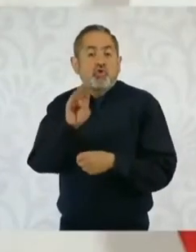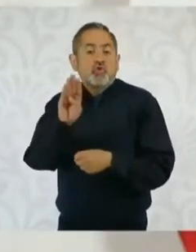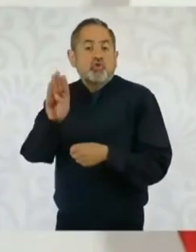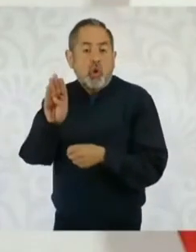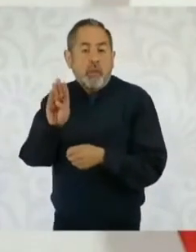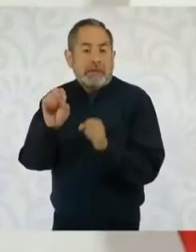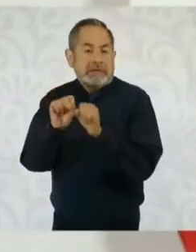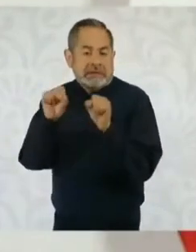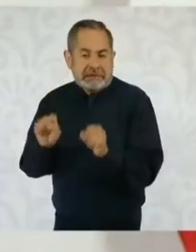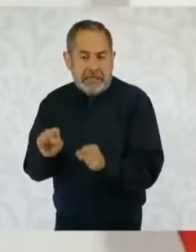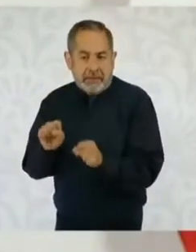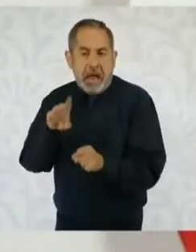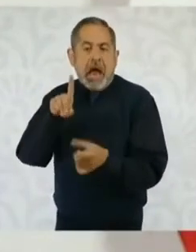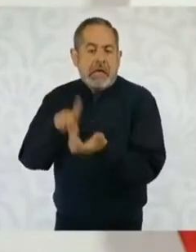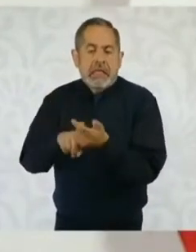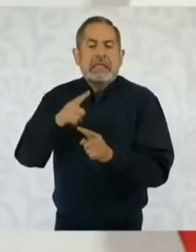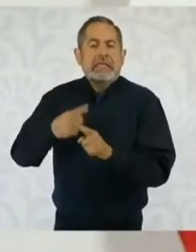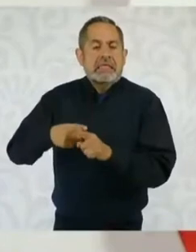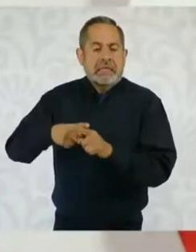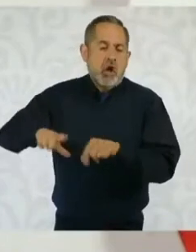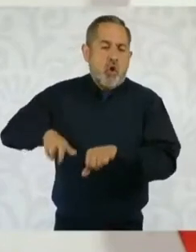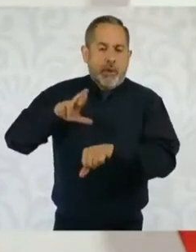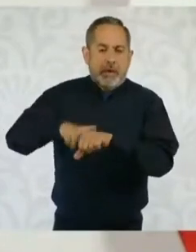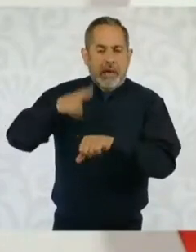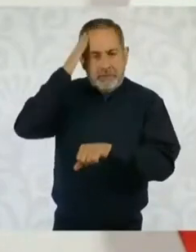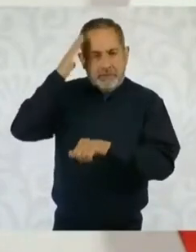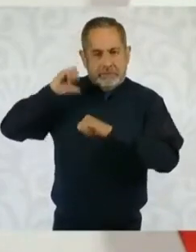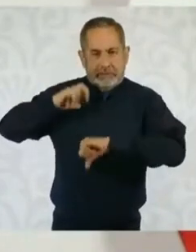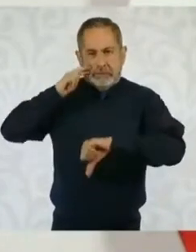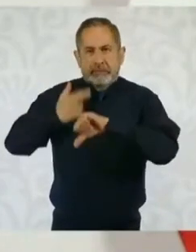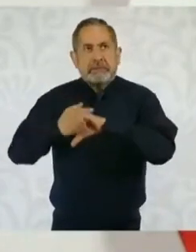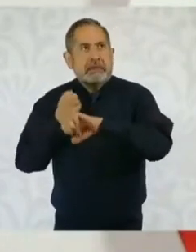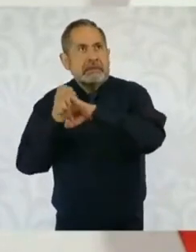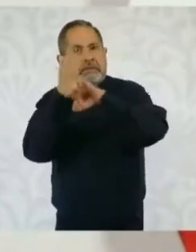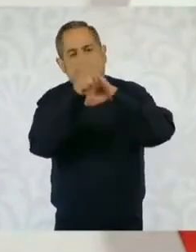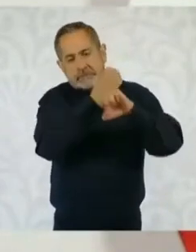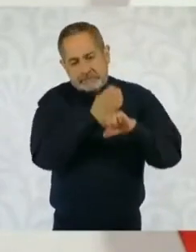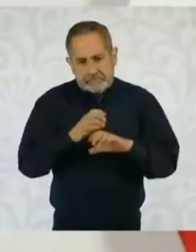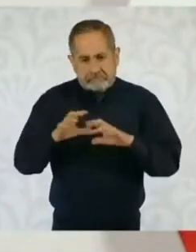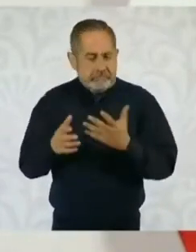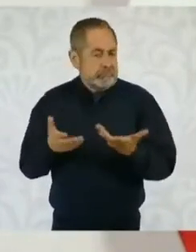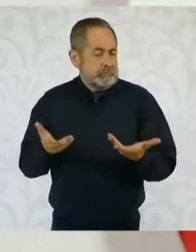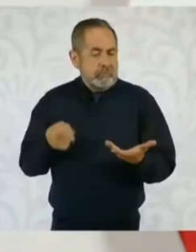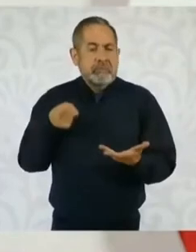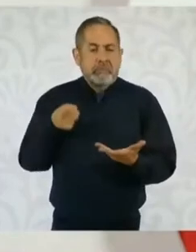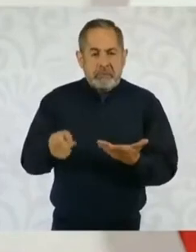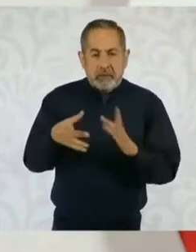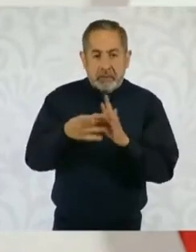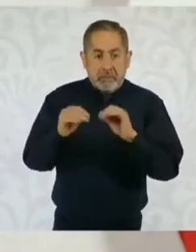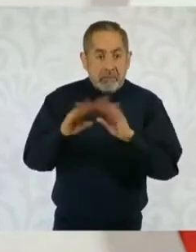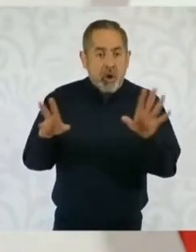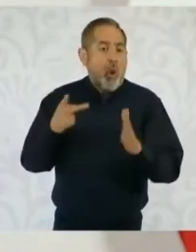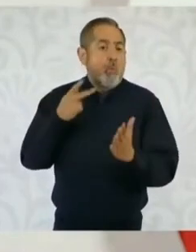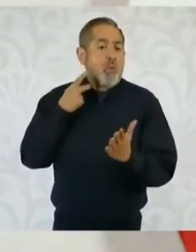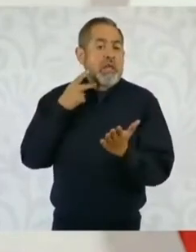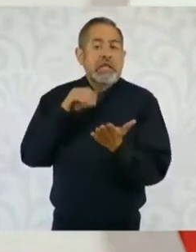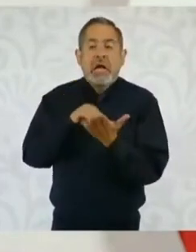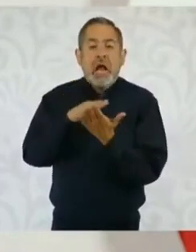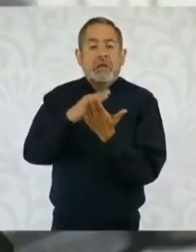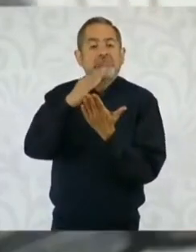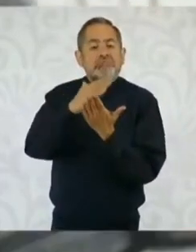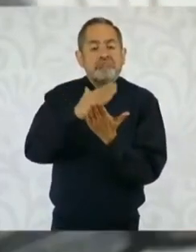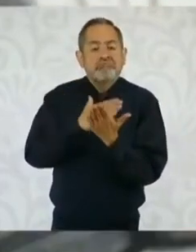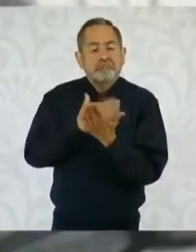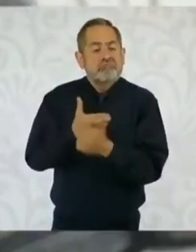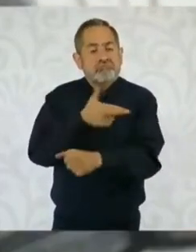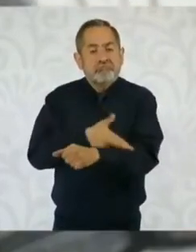estar presidido por el Ejecutivo local. Este Sistema Nacional de Transparencia lo que hará es establecer la política general en la materia para